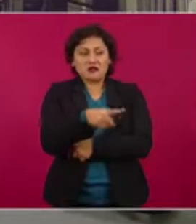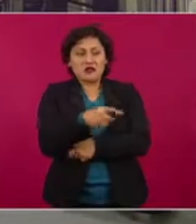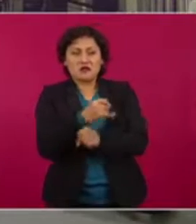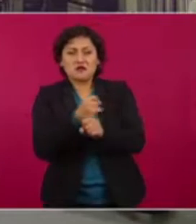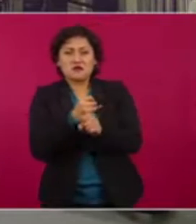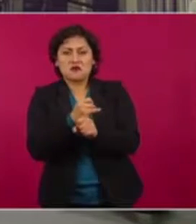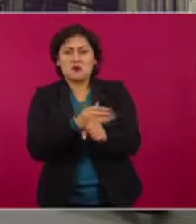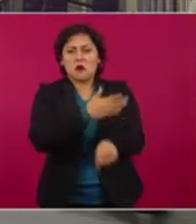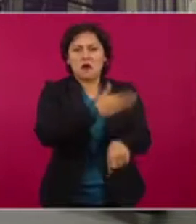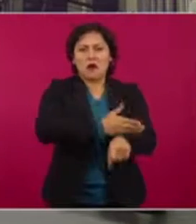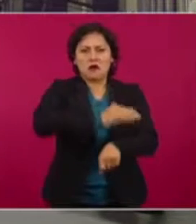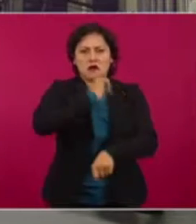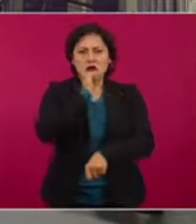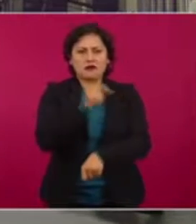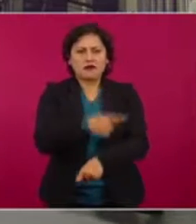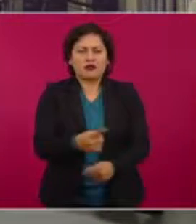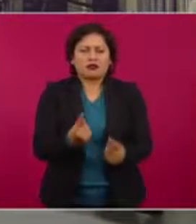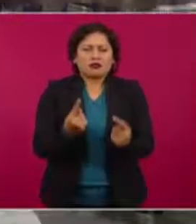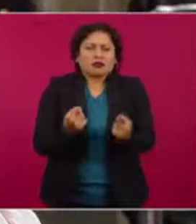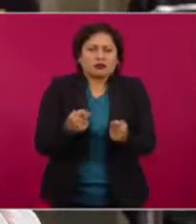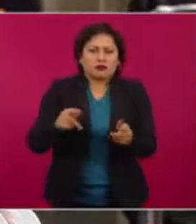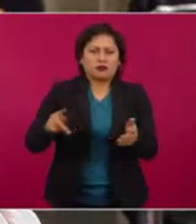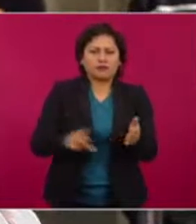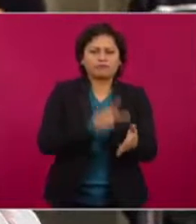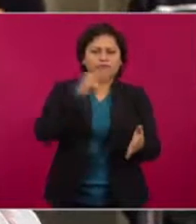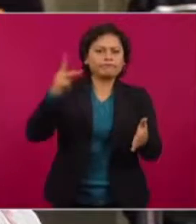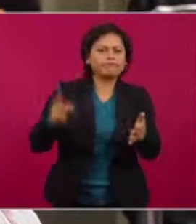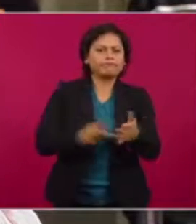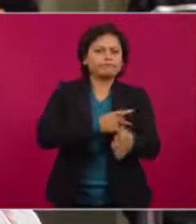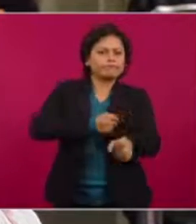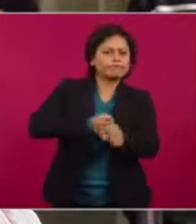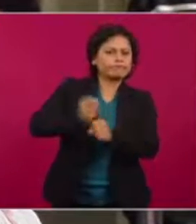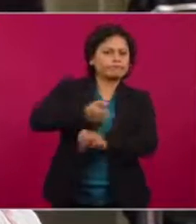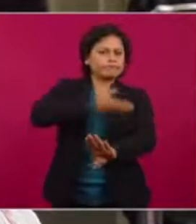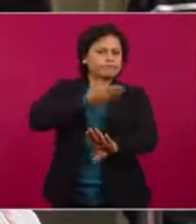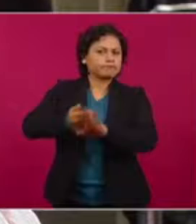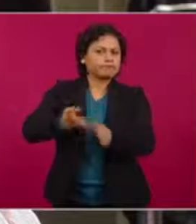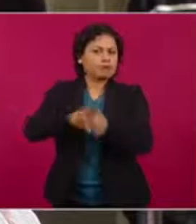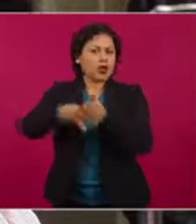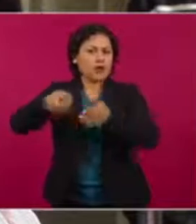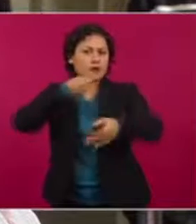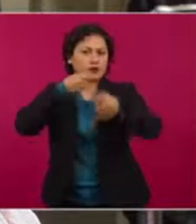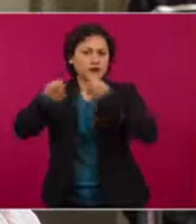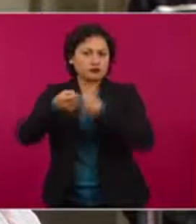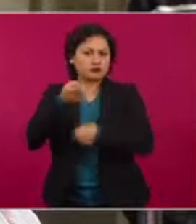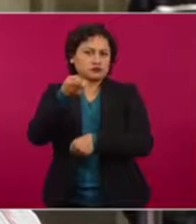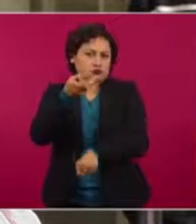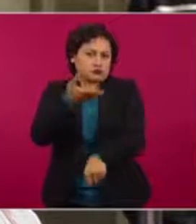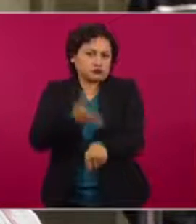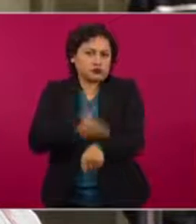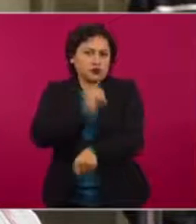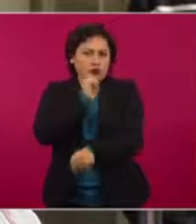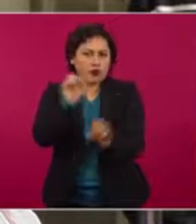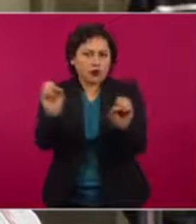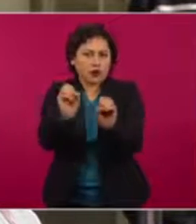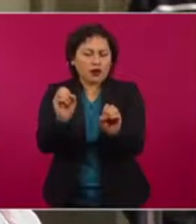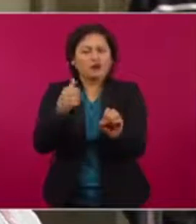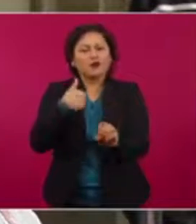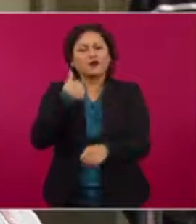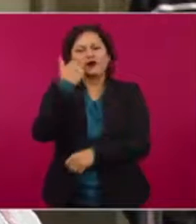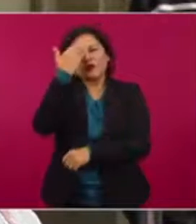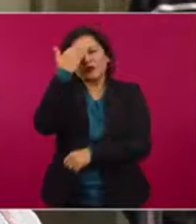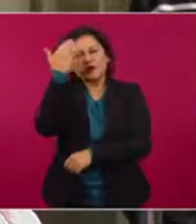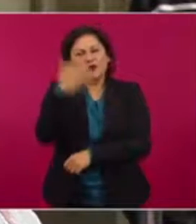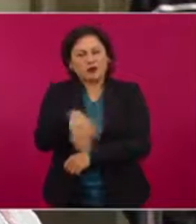lo repiten, ¿no? Y siempre hay impunidad en esos casos, ¿no? Saber si habría manera de crear